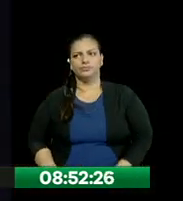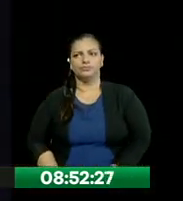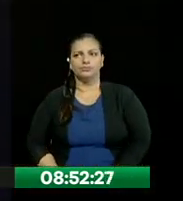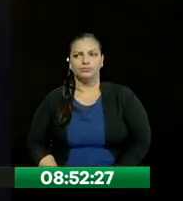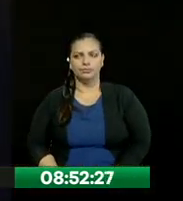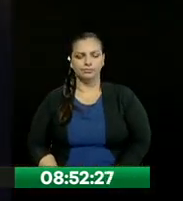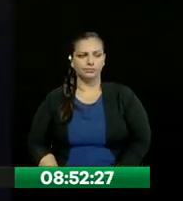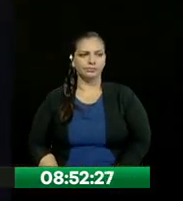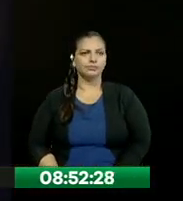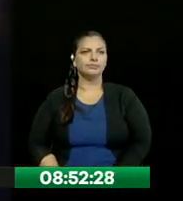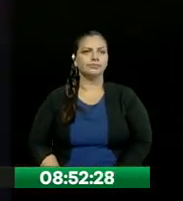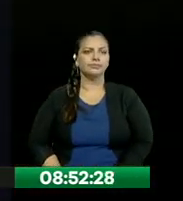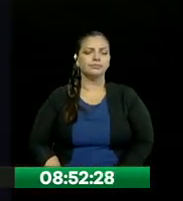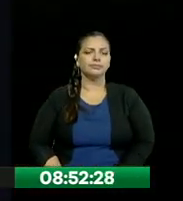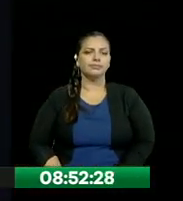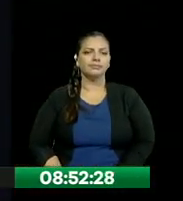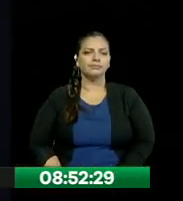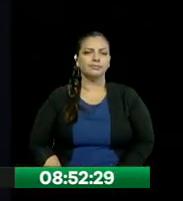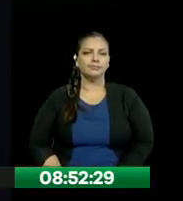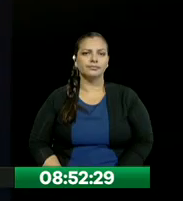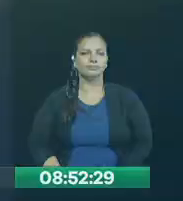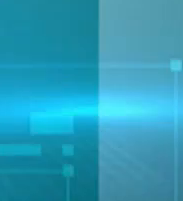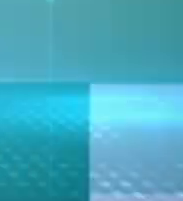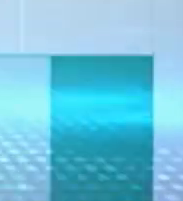Informó Iván Casamen.